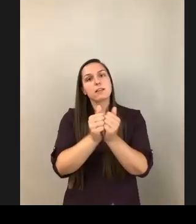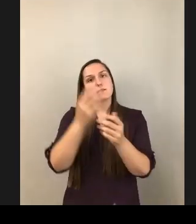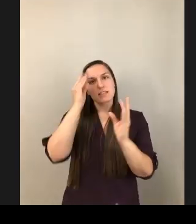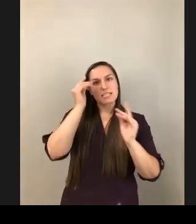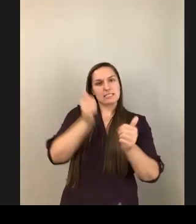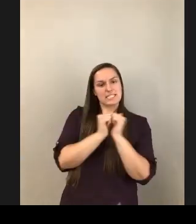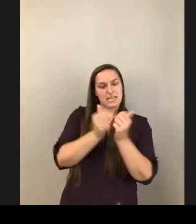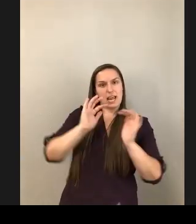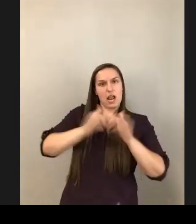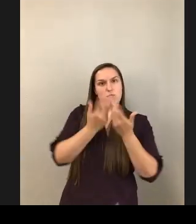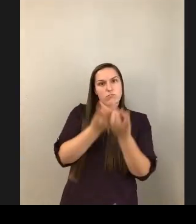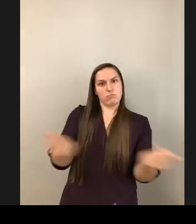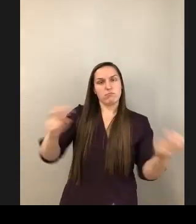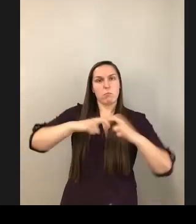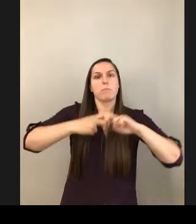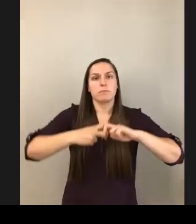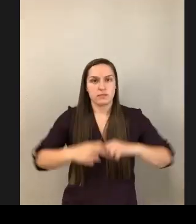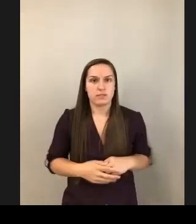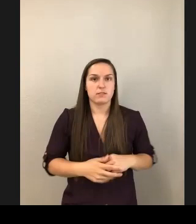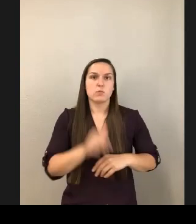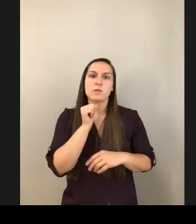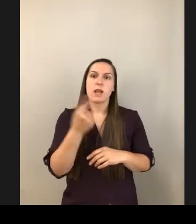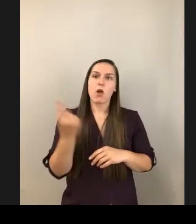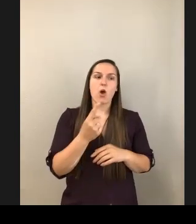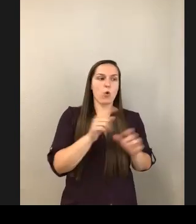el departamento de la policía piense